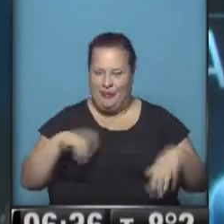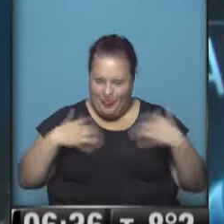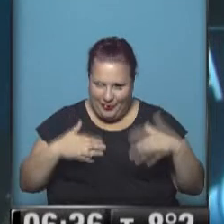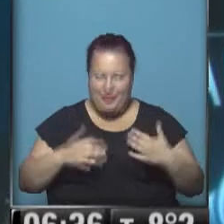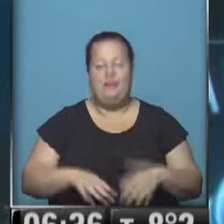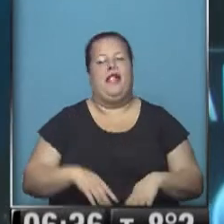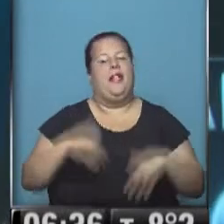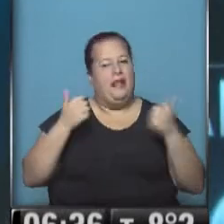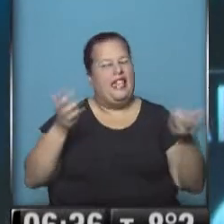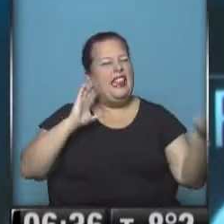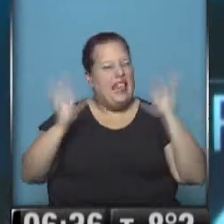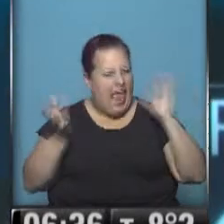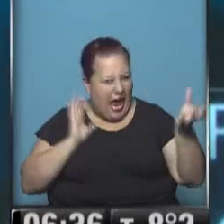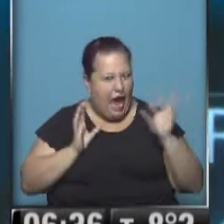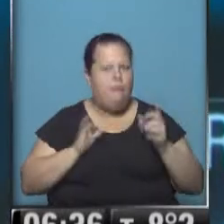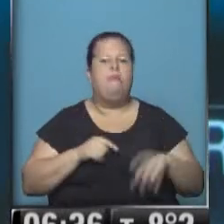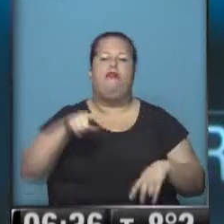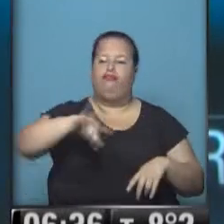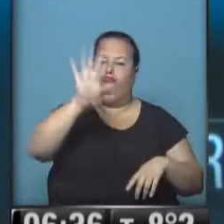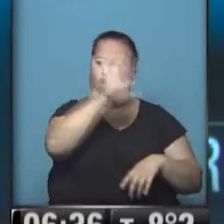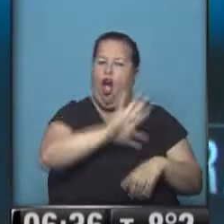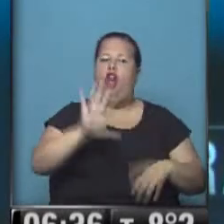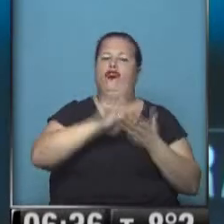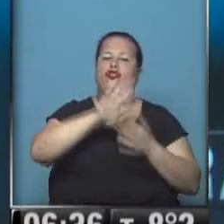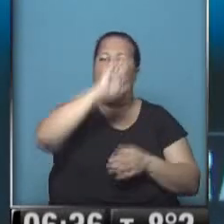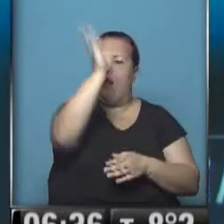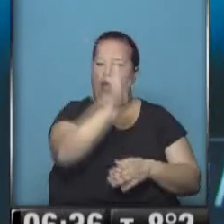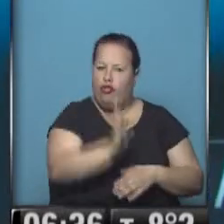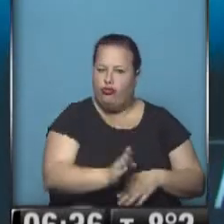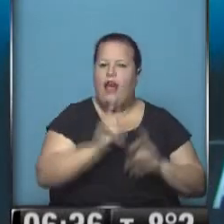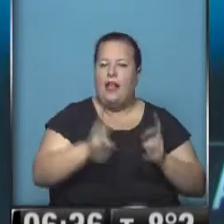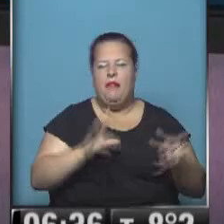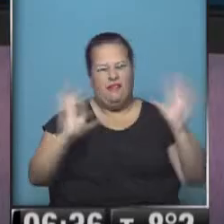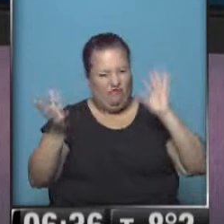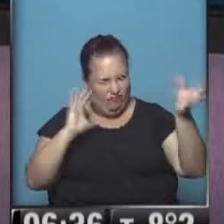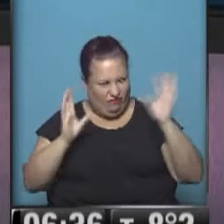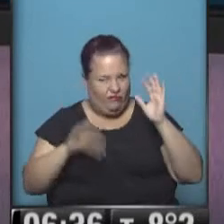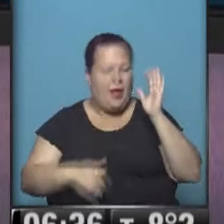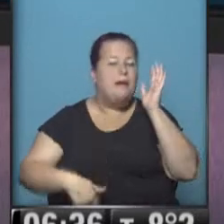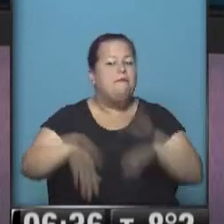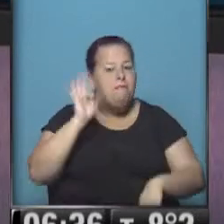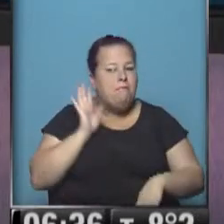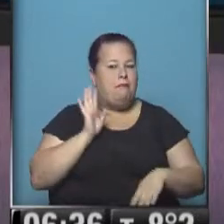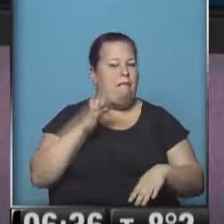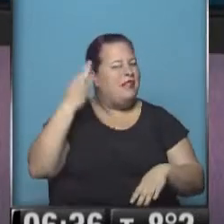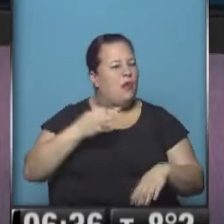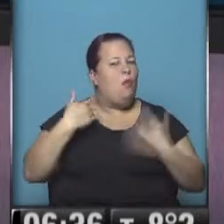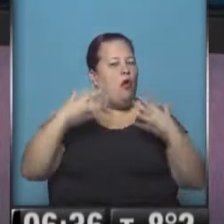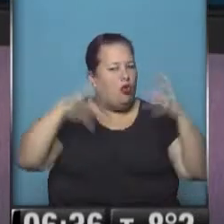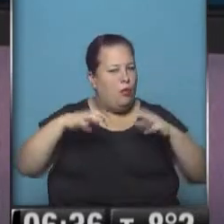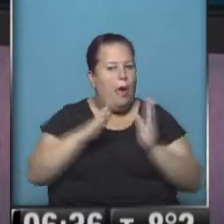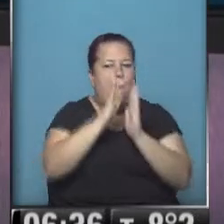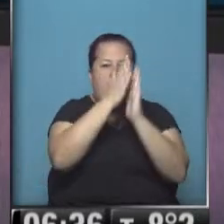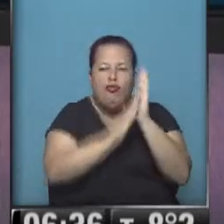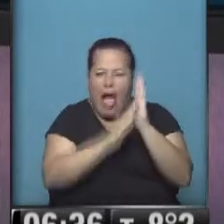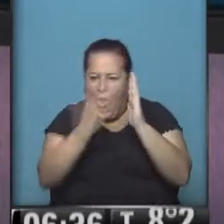tiempo inestable a lo largo de la zona cordillerana también inestabilidad mayor la probabilidad de lluvias pegadito a